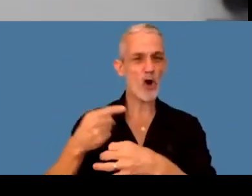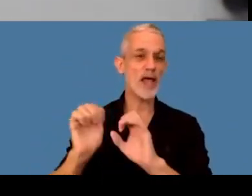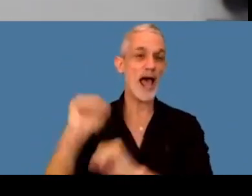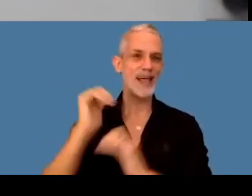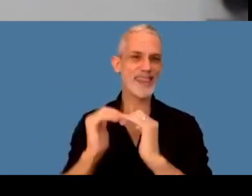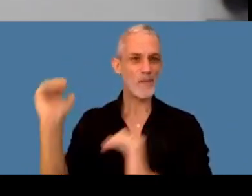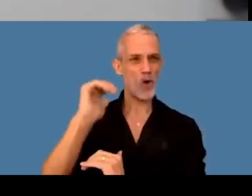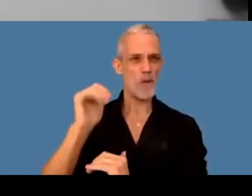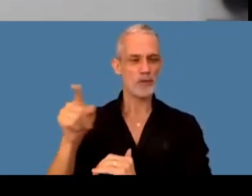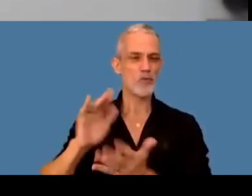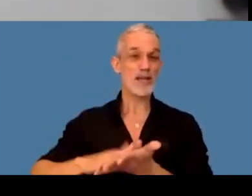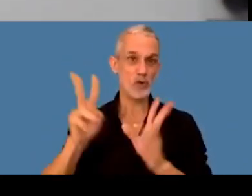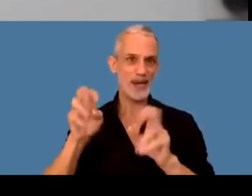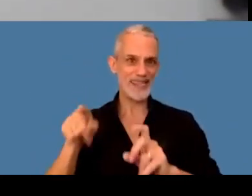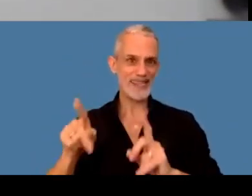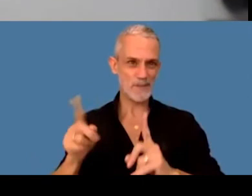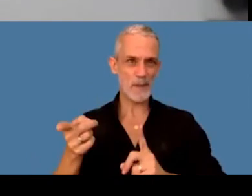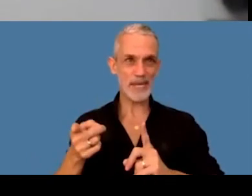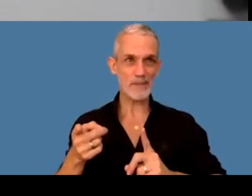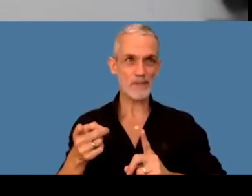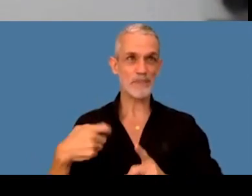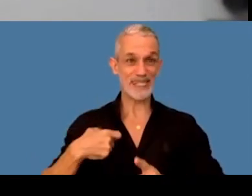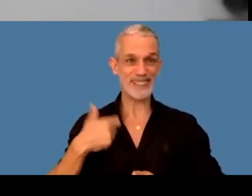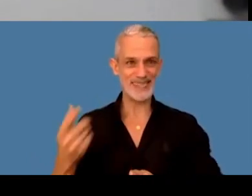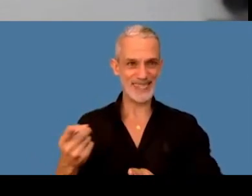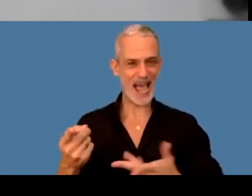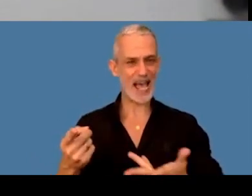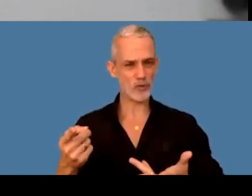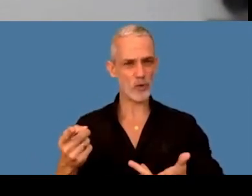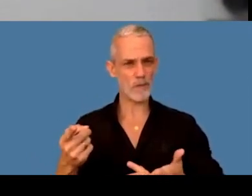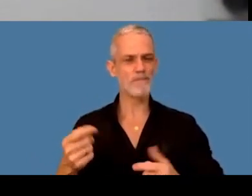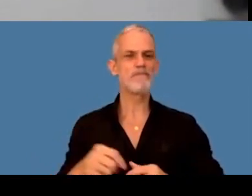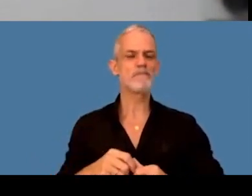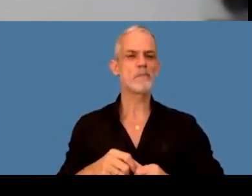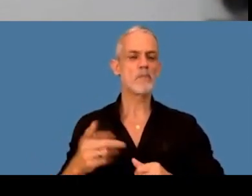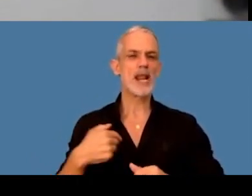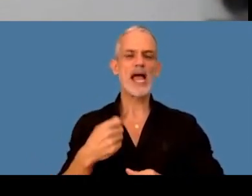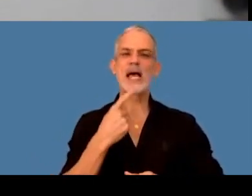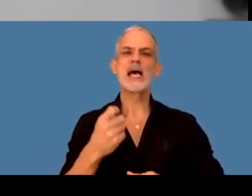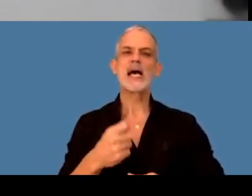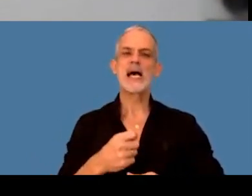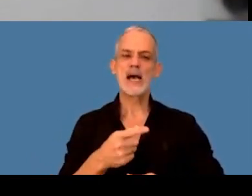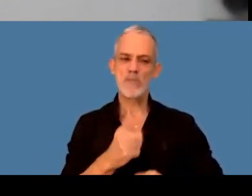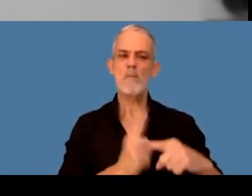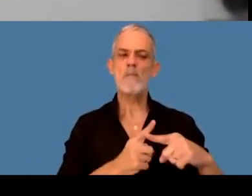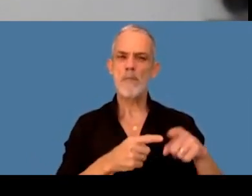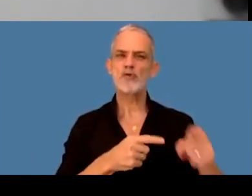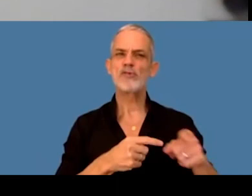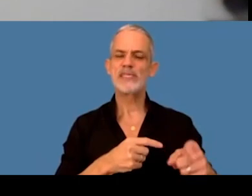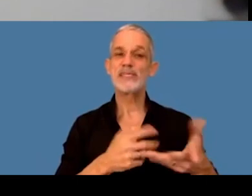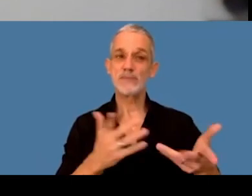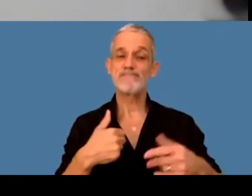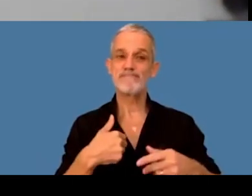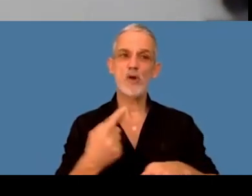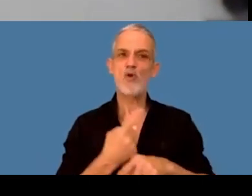con respecto a este tema sindical, me di cuenta que puede ser positivo, porque yo no le puedo,